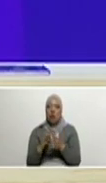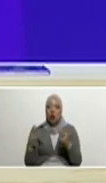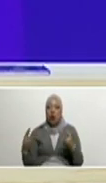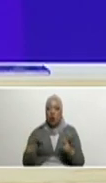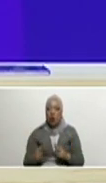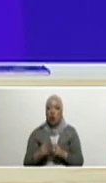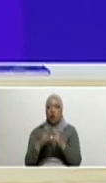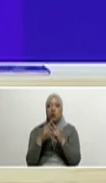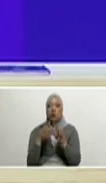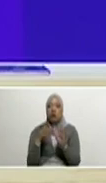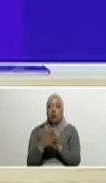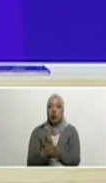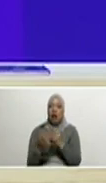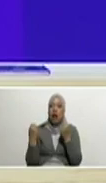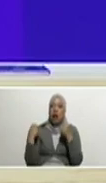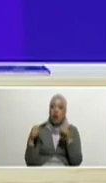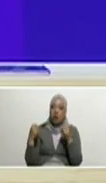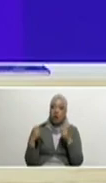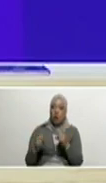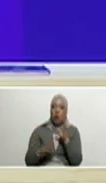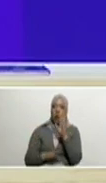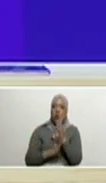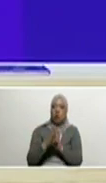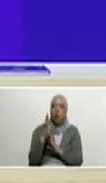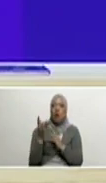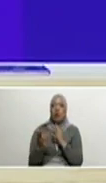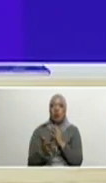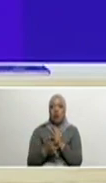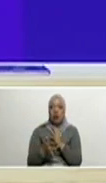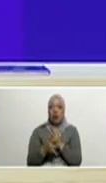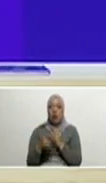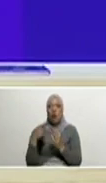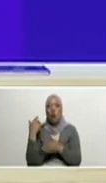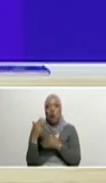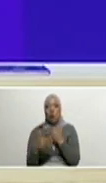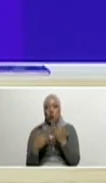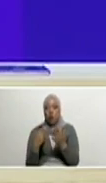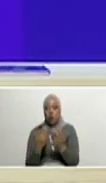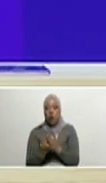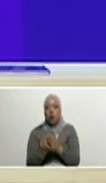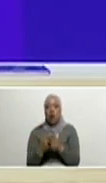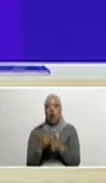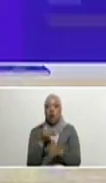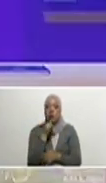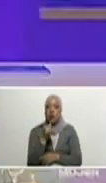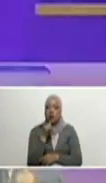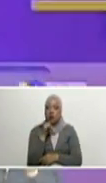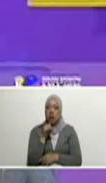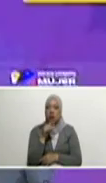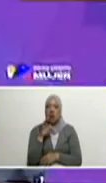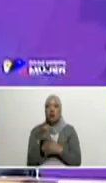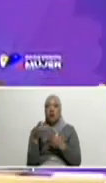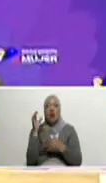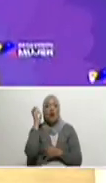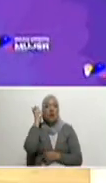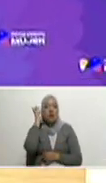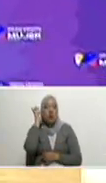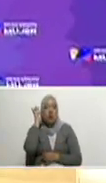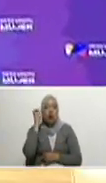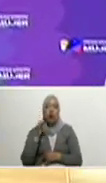encontramos, aplicarle el avance tecnológico digital para poder llegarle a la